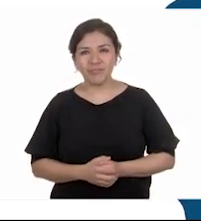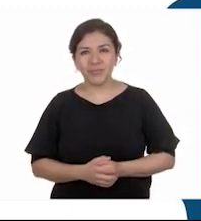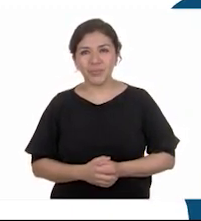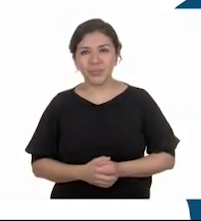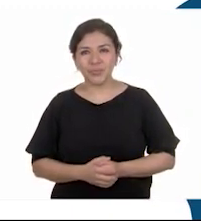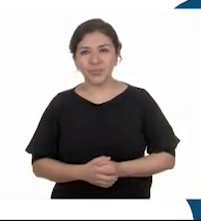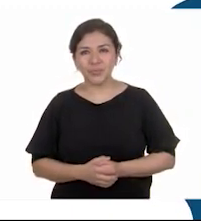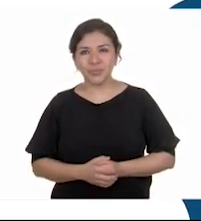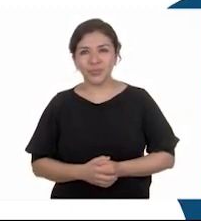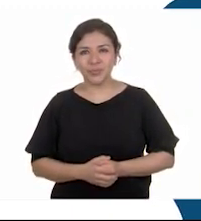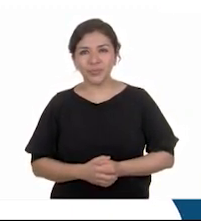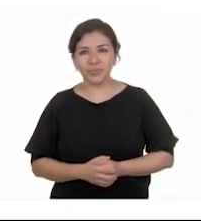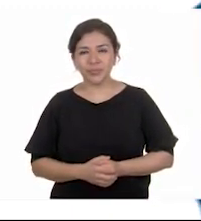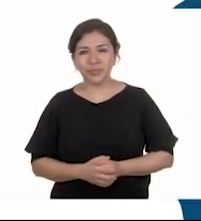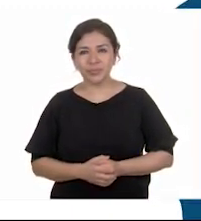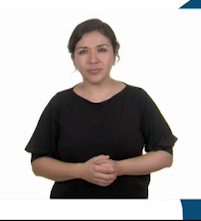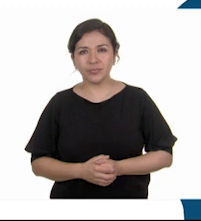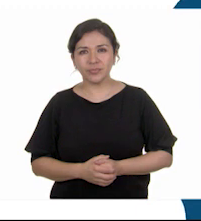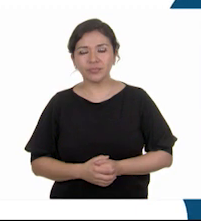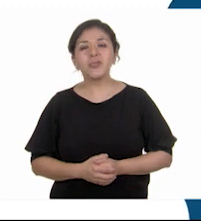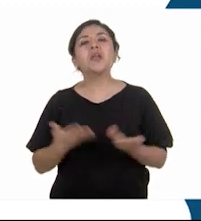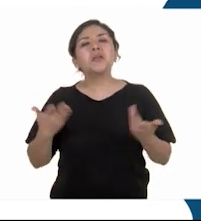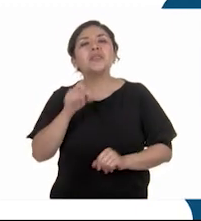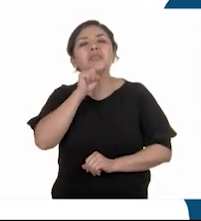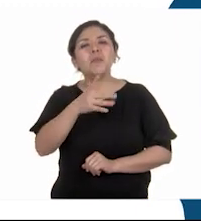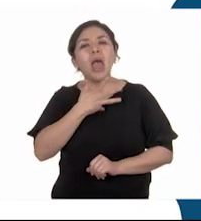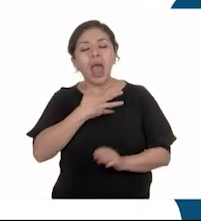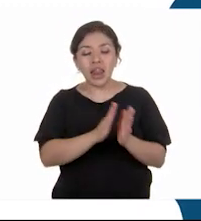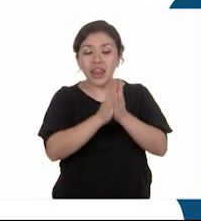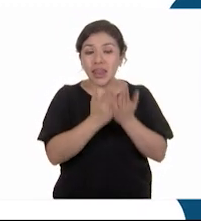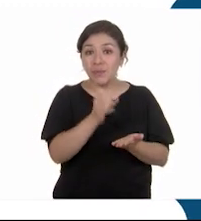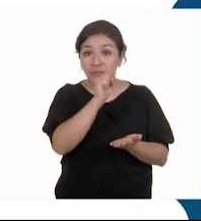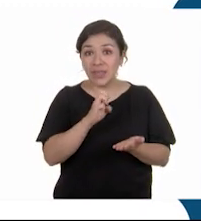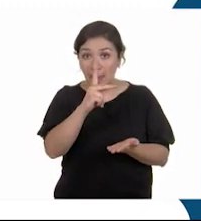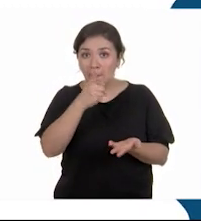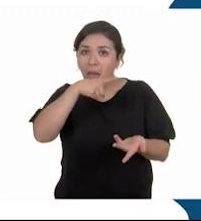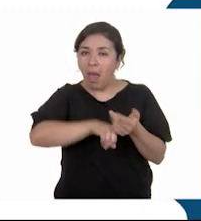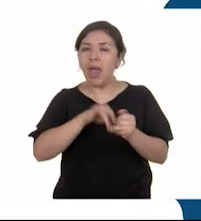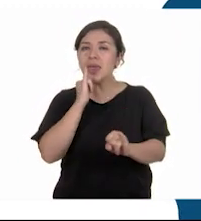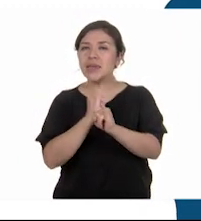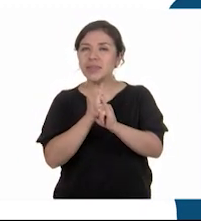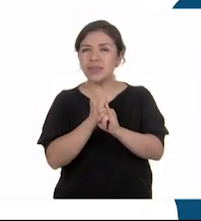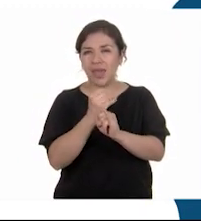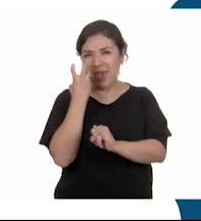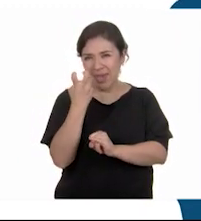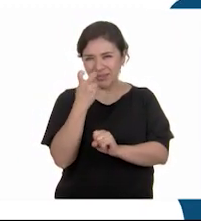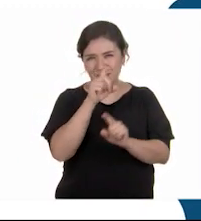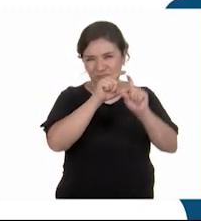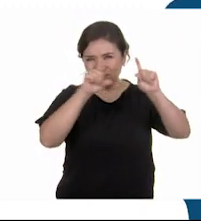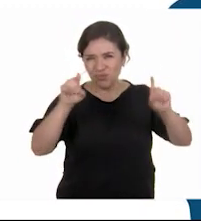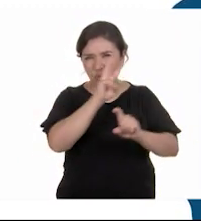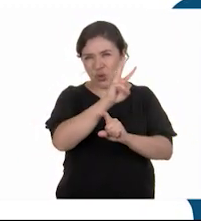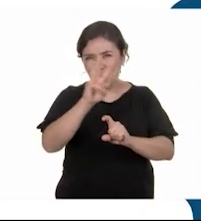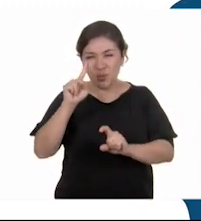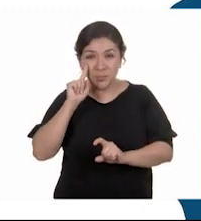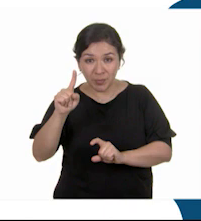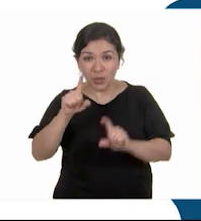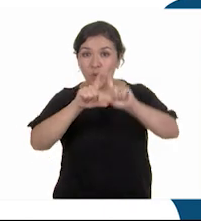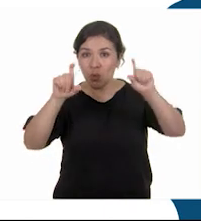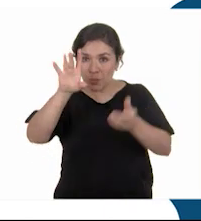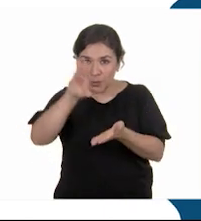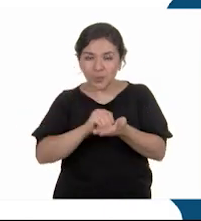5541-720413 con 100 líneas. También puedes encontrar los libros de texto en la página